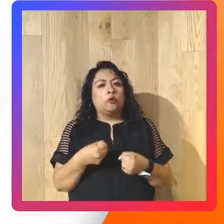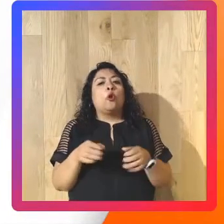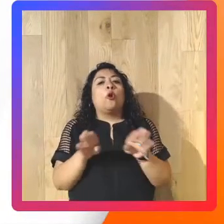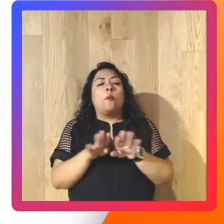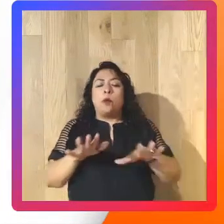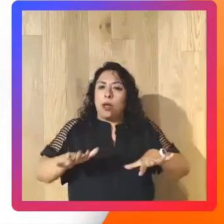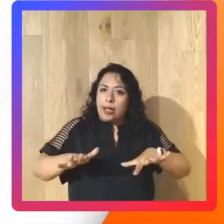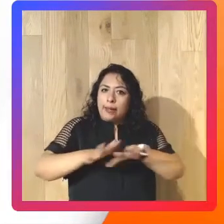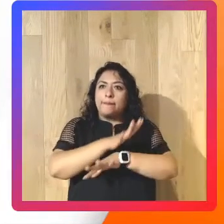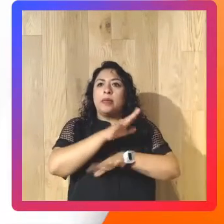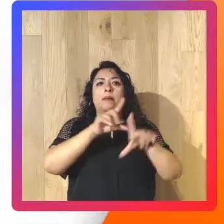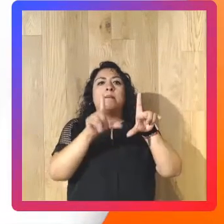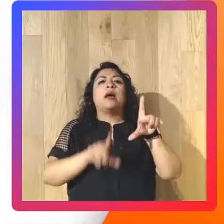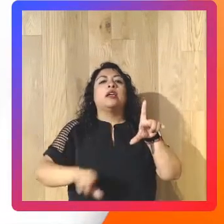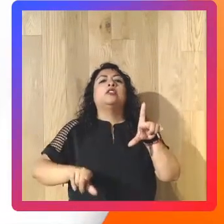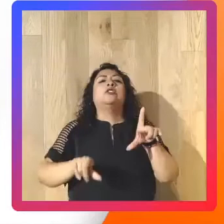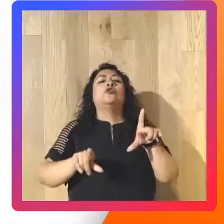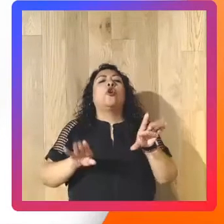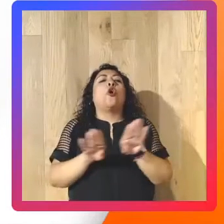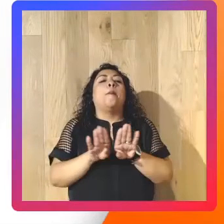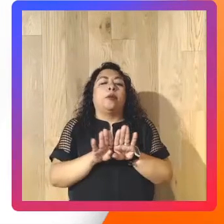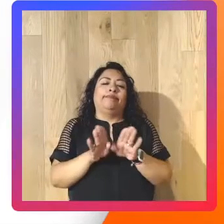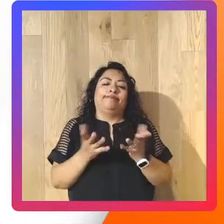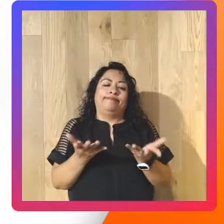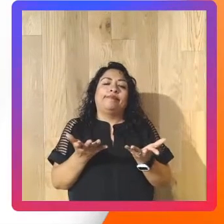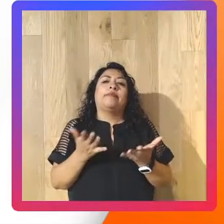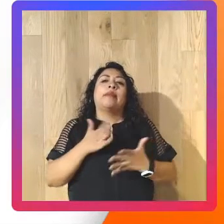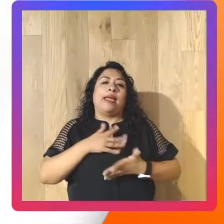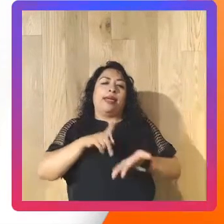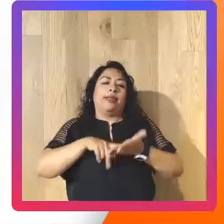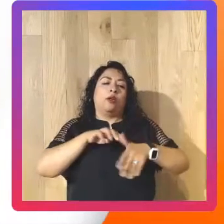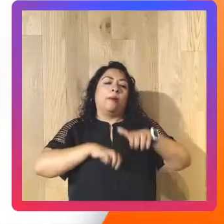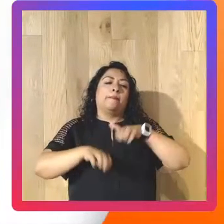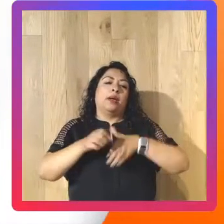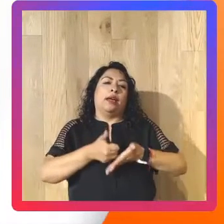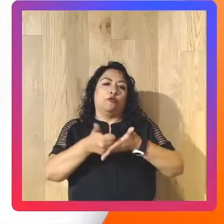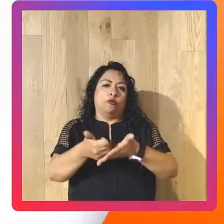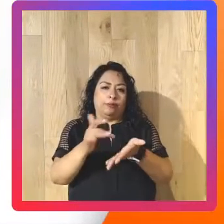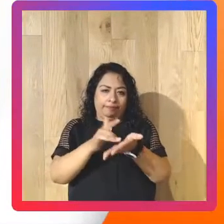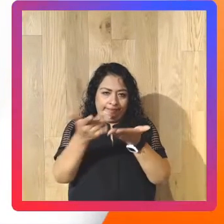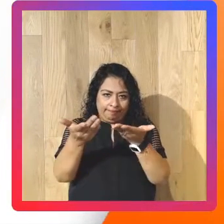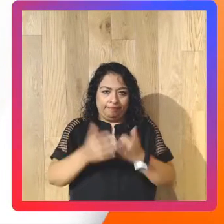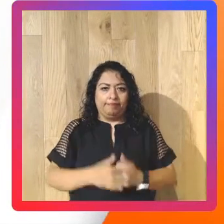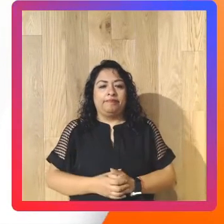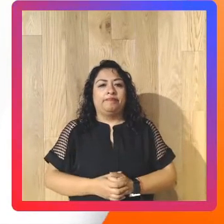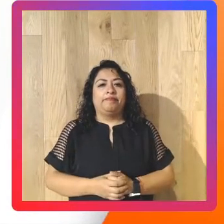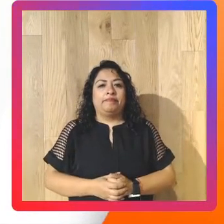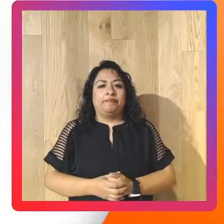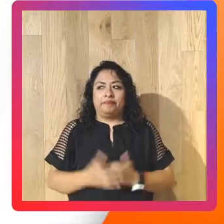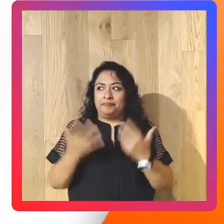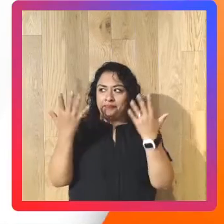de cambiar nuestro país es a través de nuestras empresas. Muchas gracias.